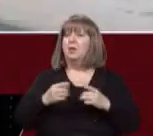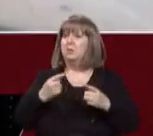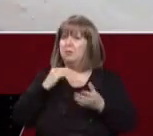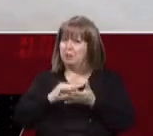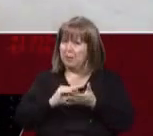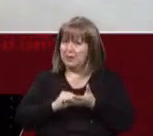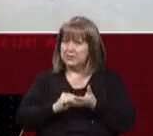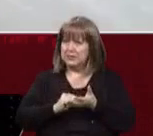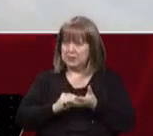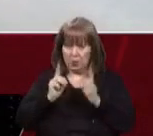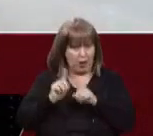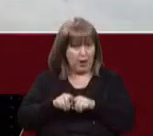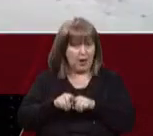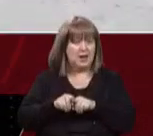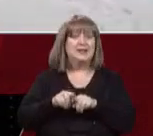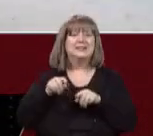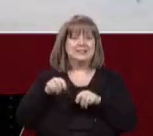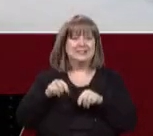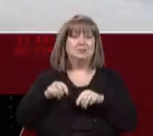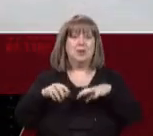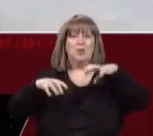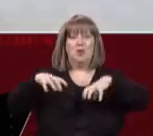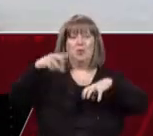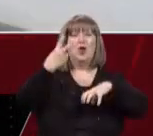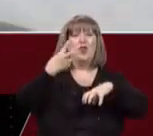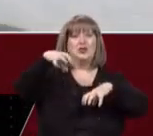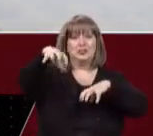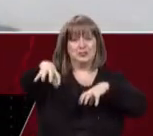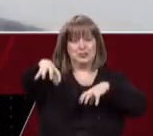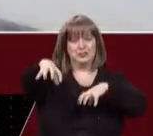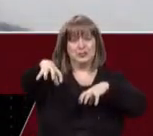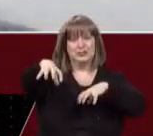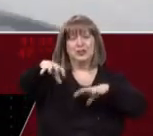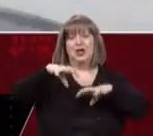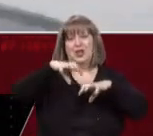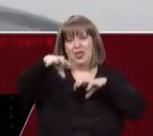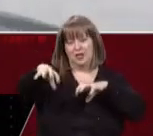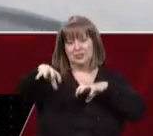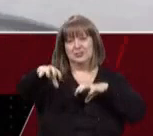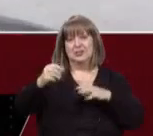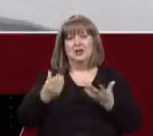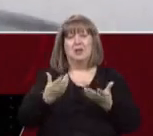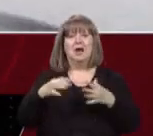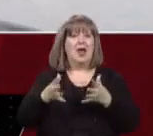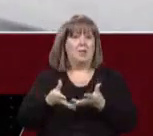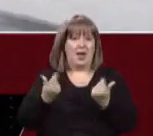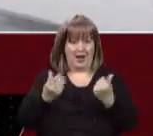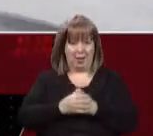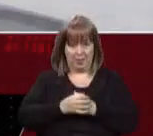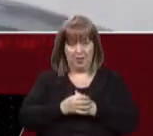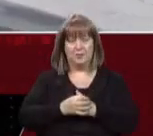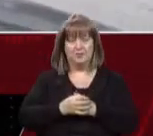cantidad Sí sí vamos vamos a obviamente sostener ese ese volumen de personal para que bueno tratar de ser lo más